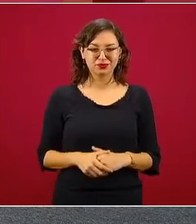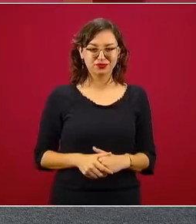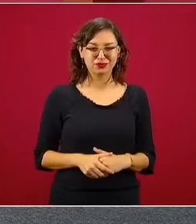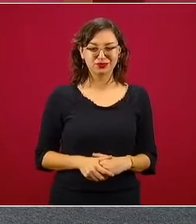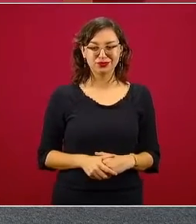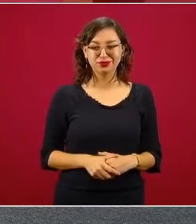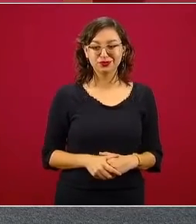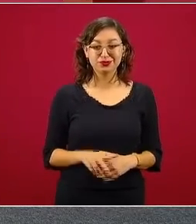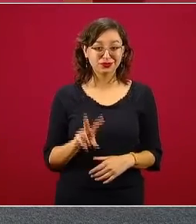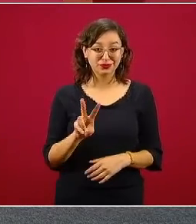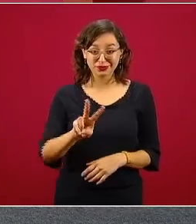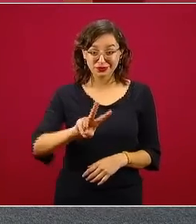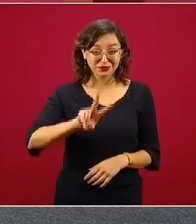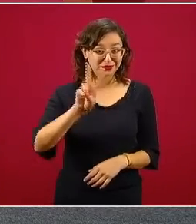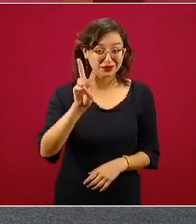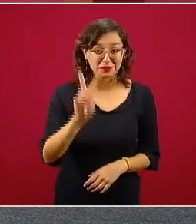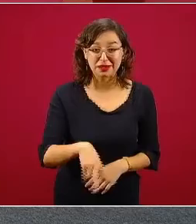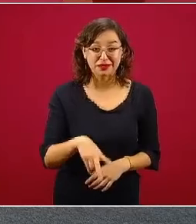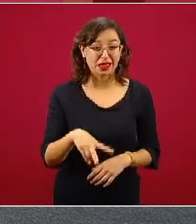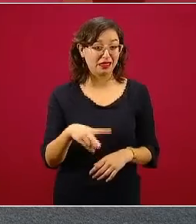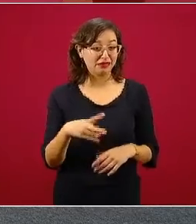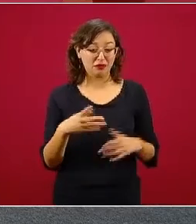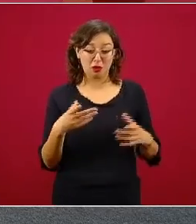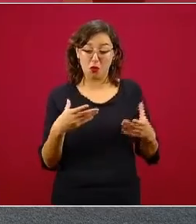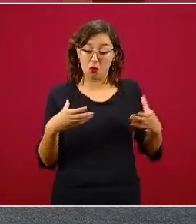como nunca riqueza